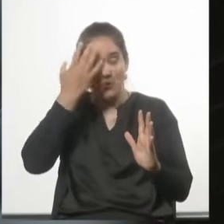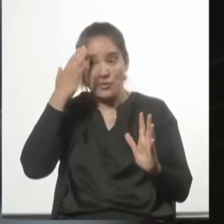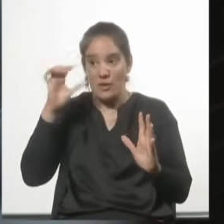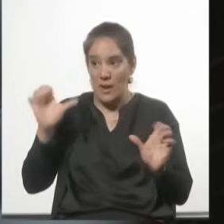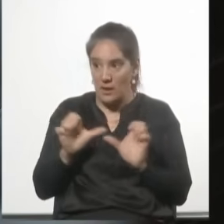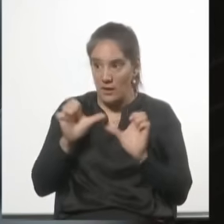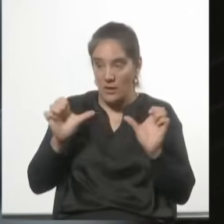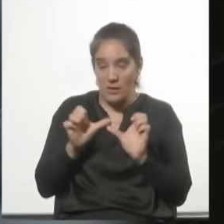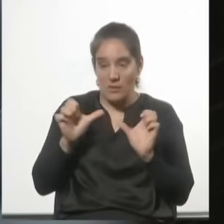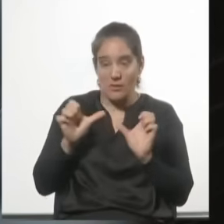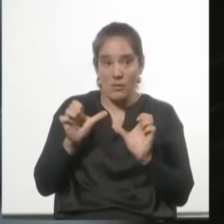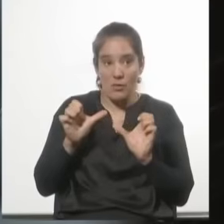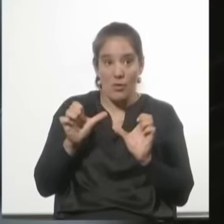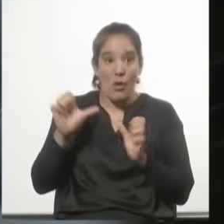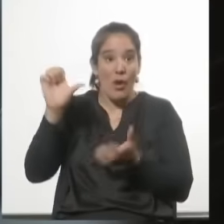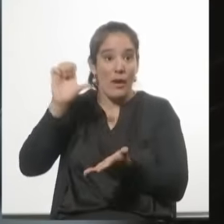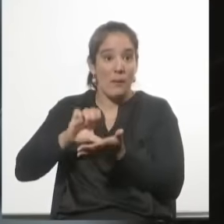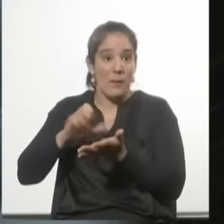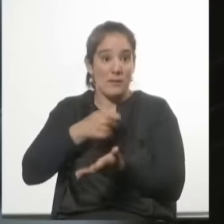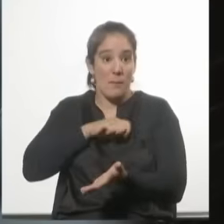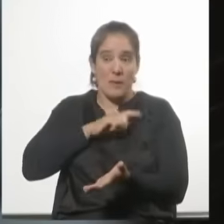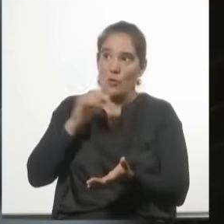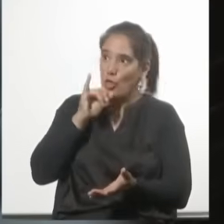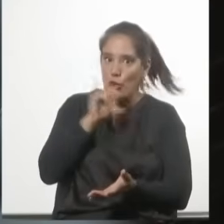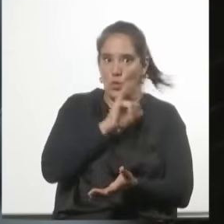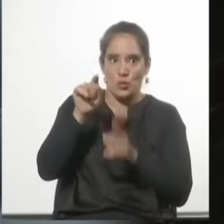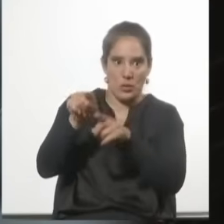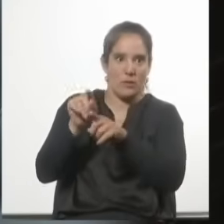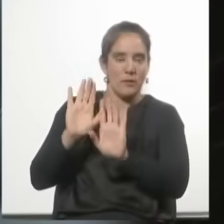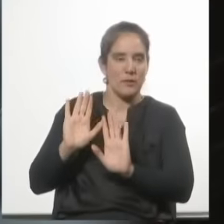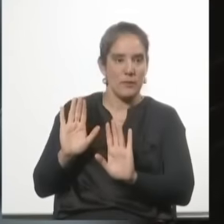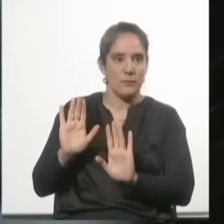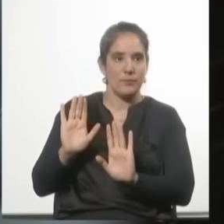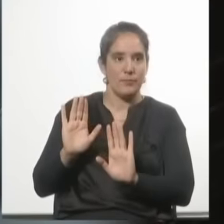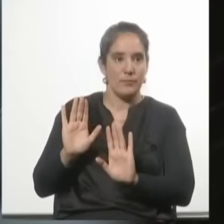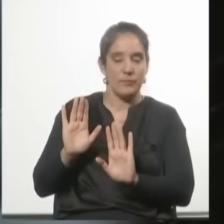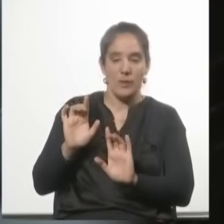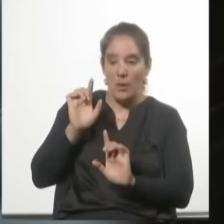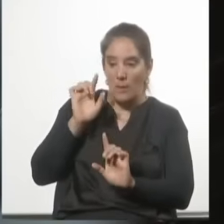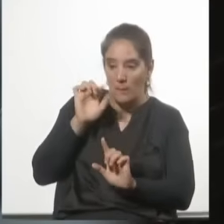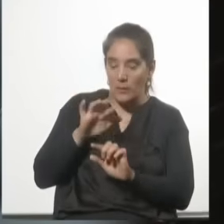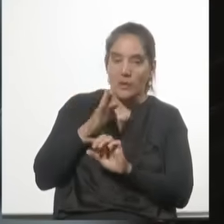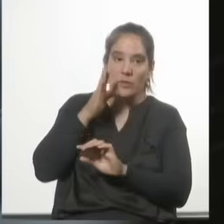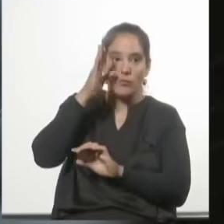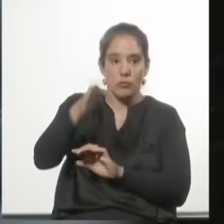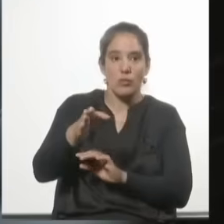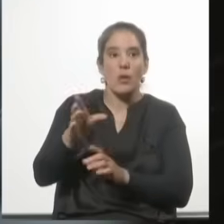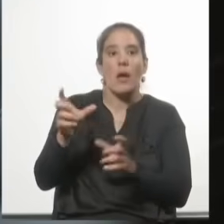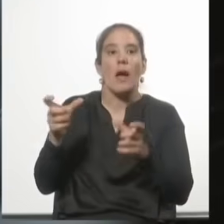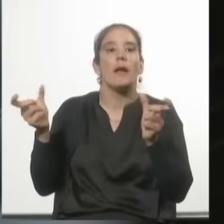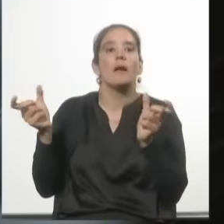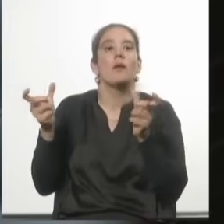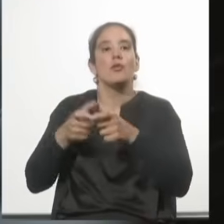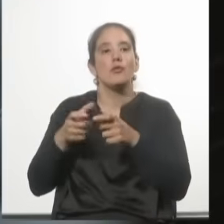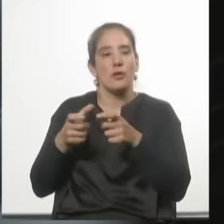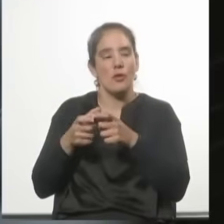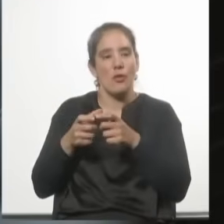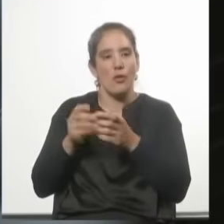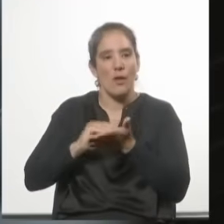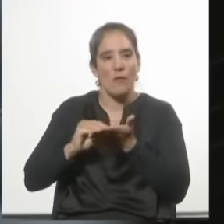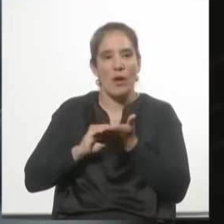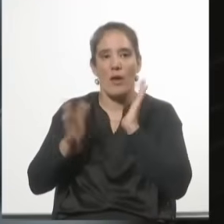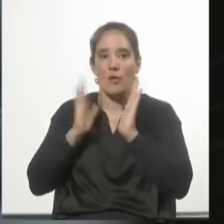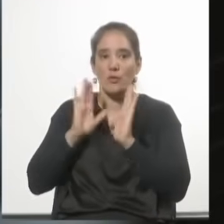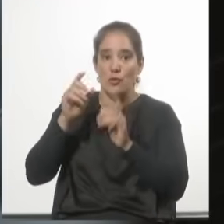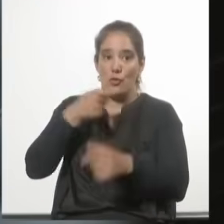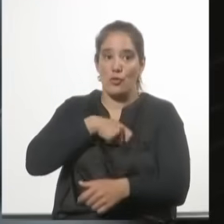acuerdo a lo que nos manifestara directamente, la denuncia penal en su país, así como dio intervención al Consejo Notarial de España para esclarecer